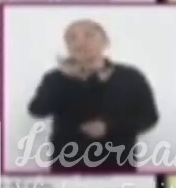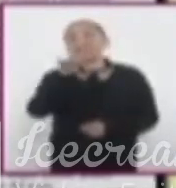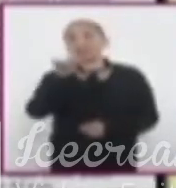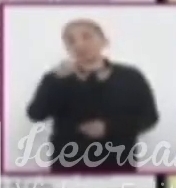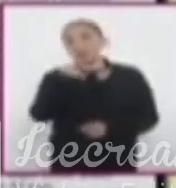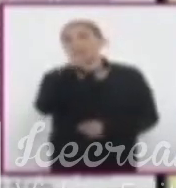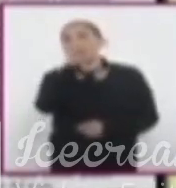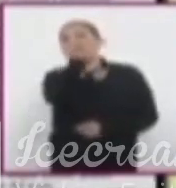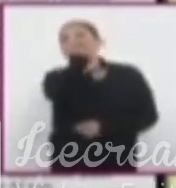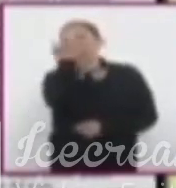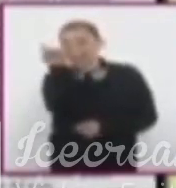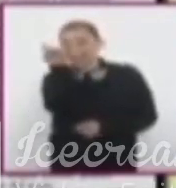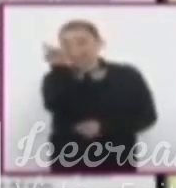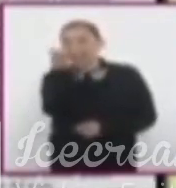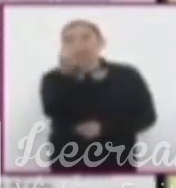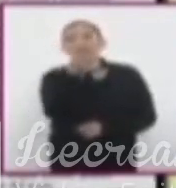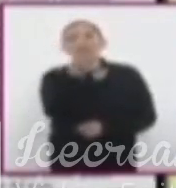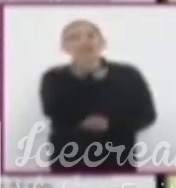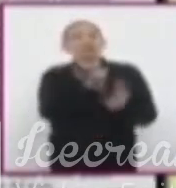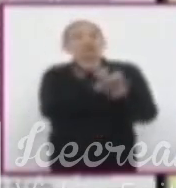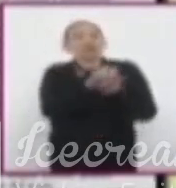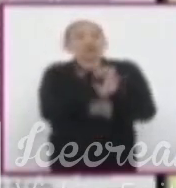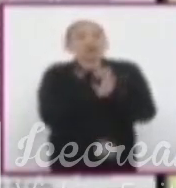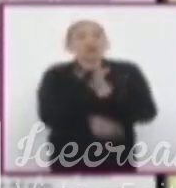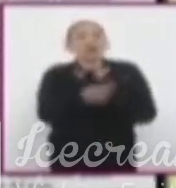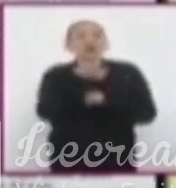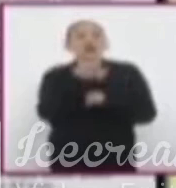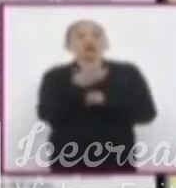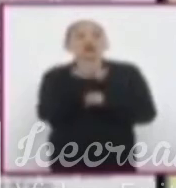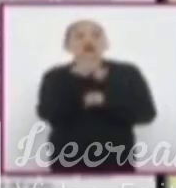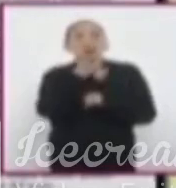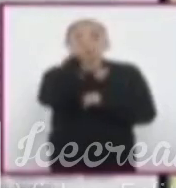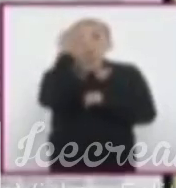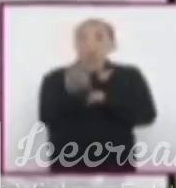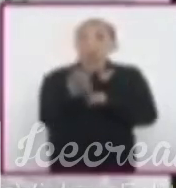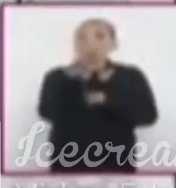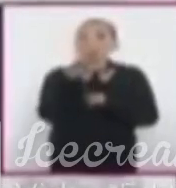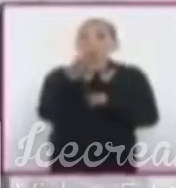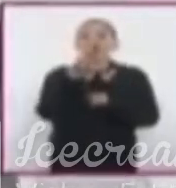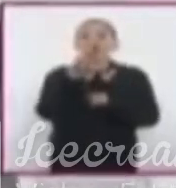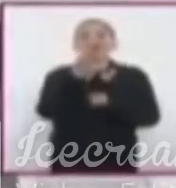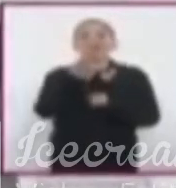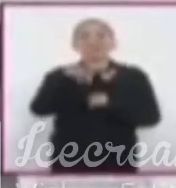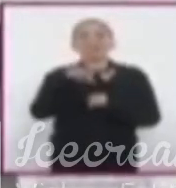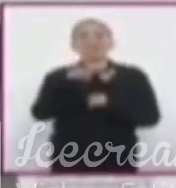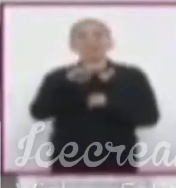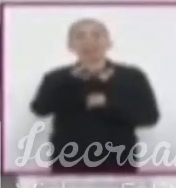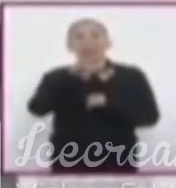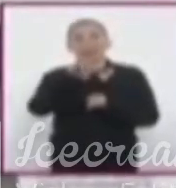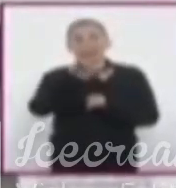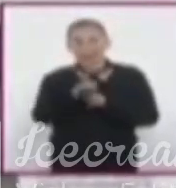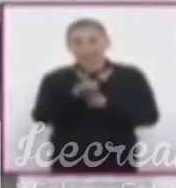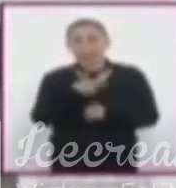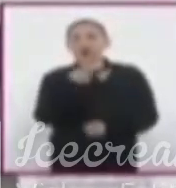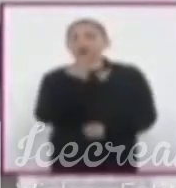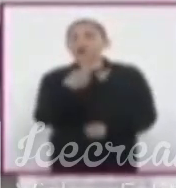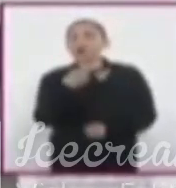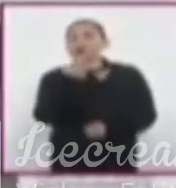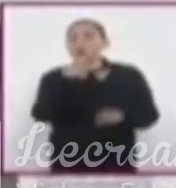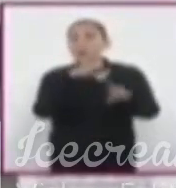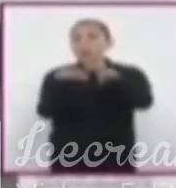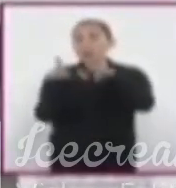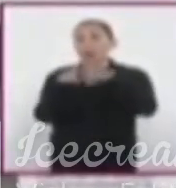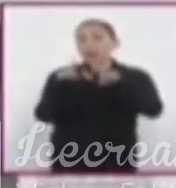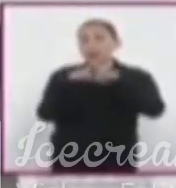símbolo. Este es solo un ejemplo de uso de los porcentajes, pero si te fijas, los utilizamos en